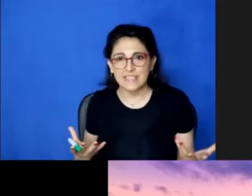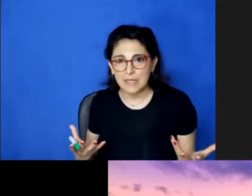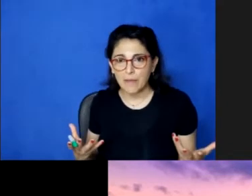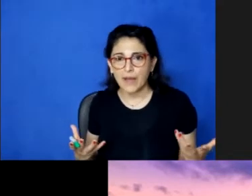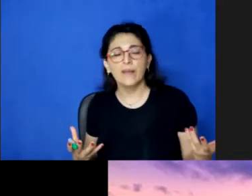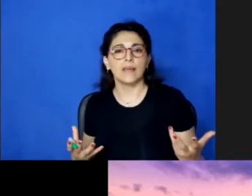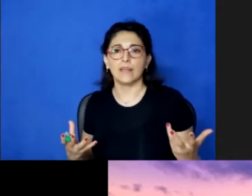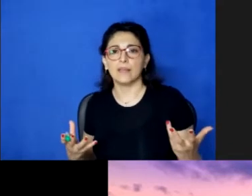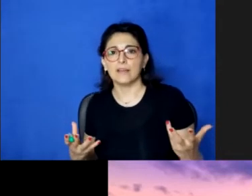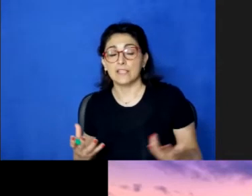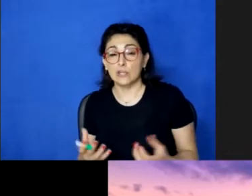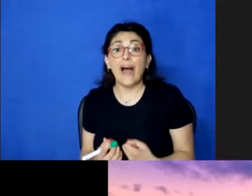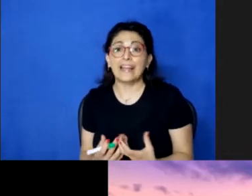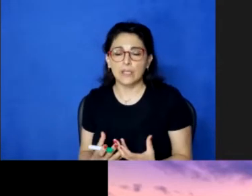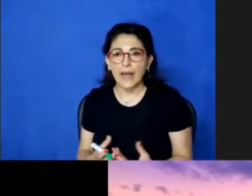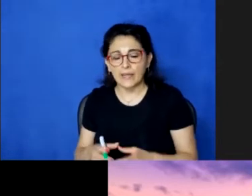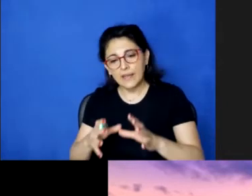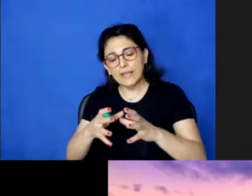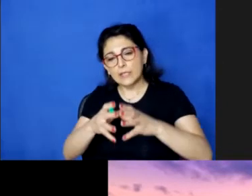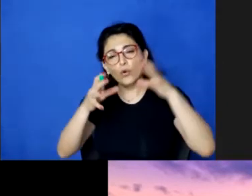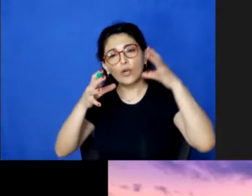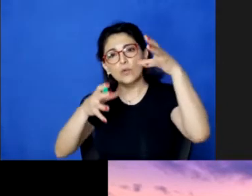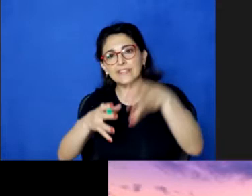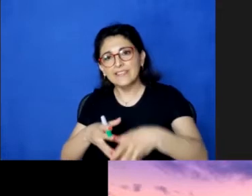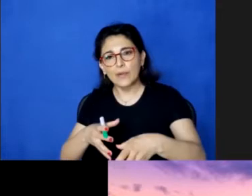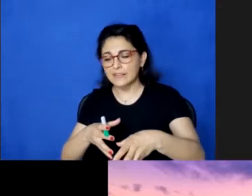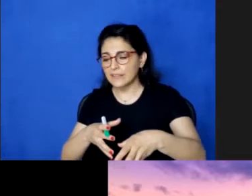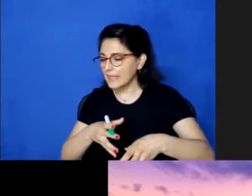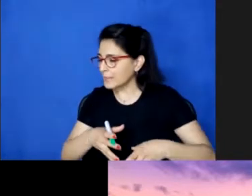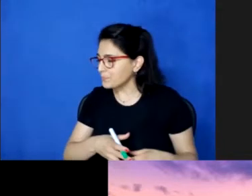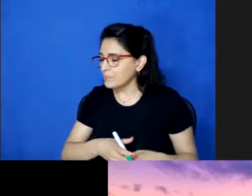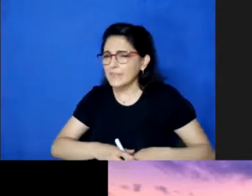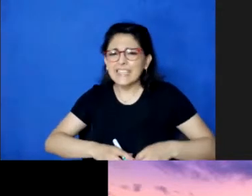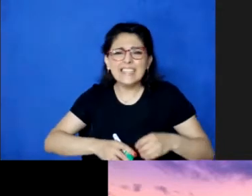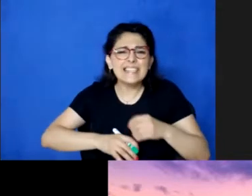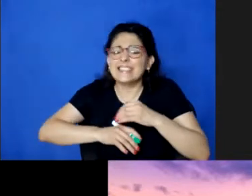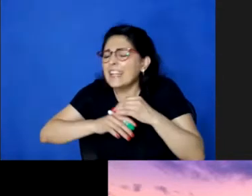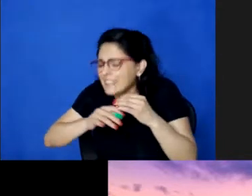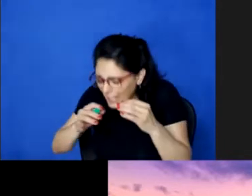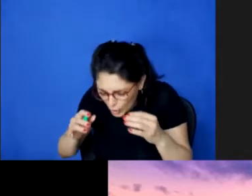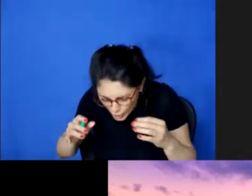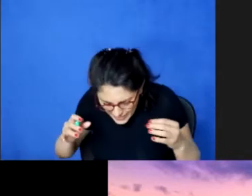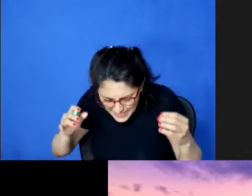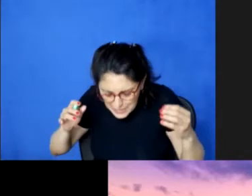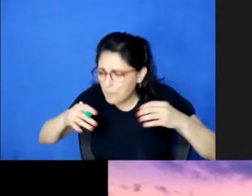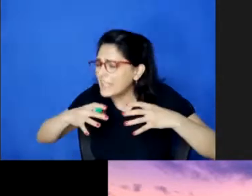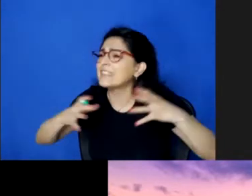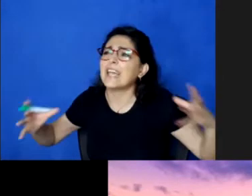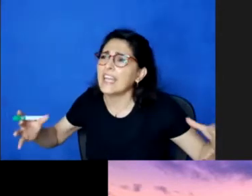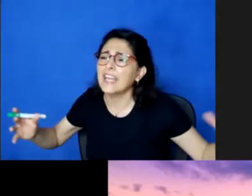por encima, sino activar. Y te juro que durante esta cuarentena hice tantas